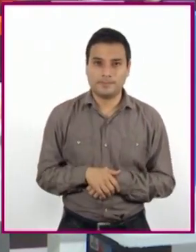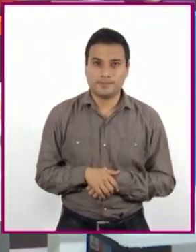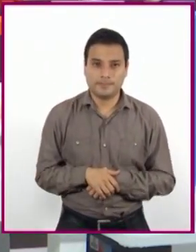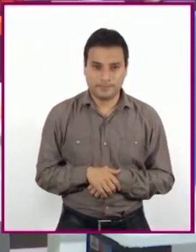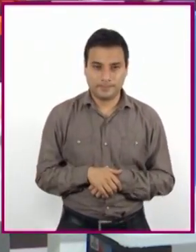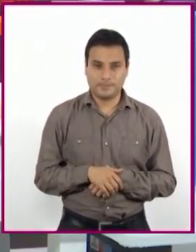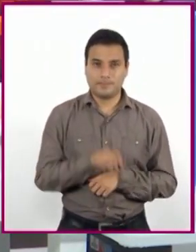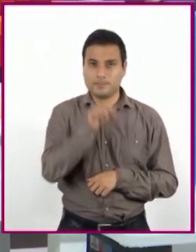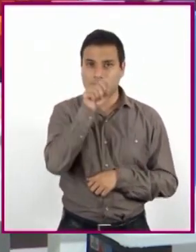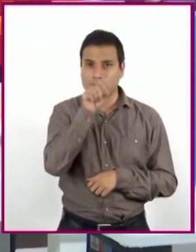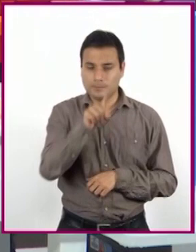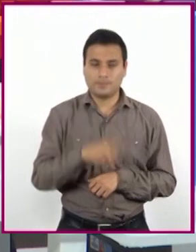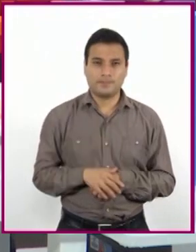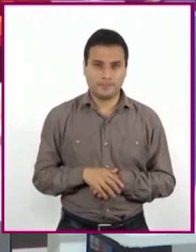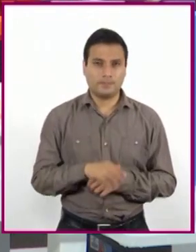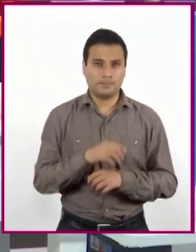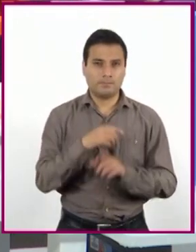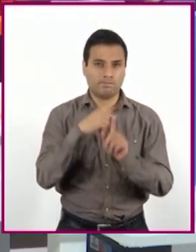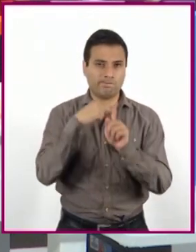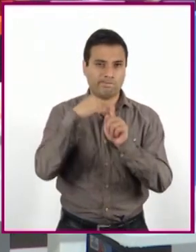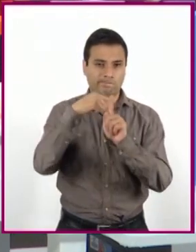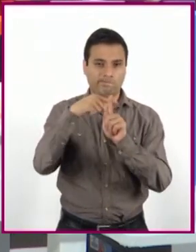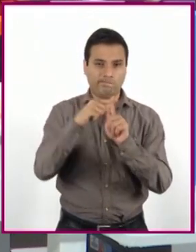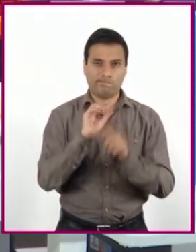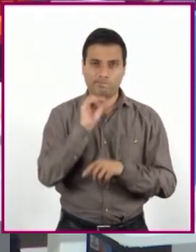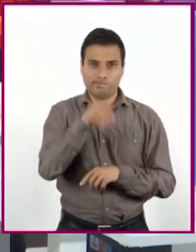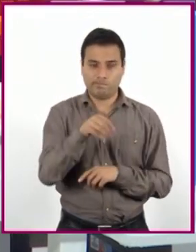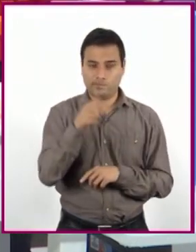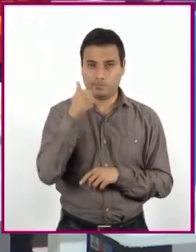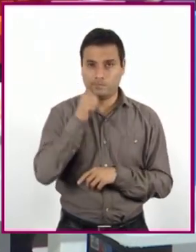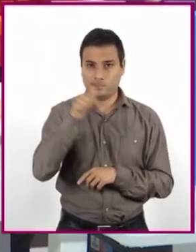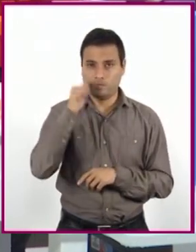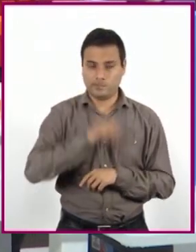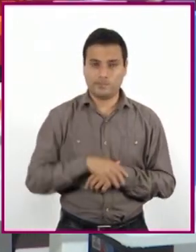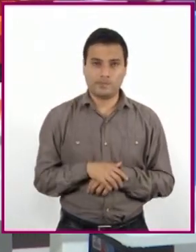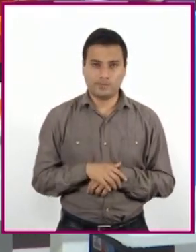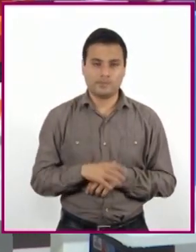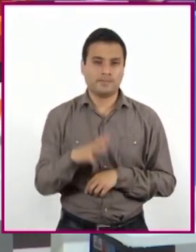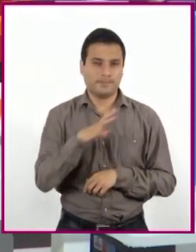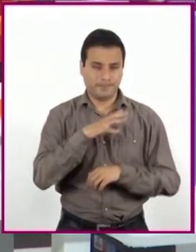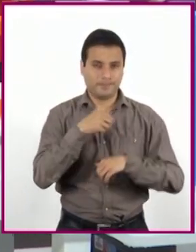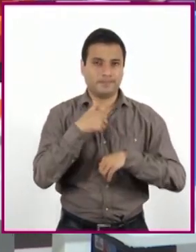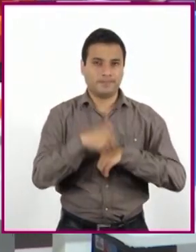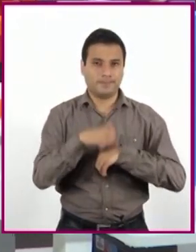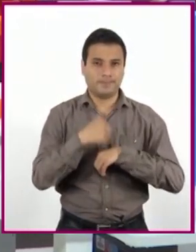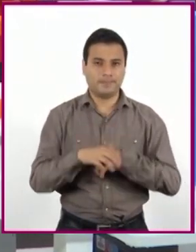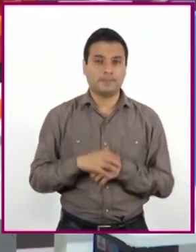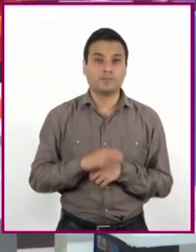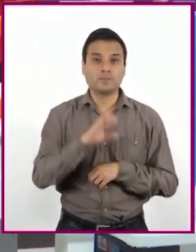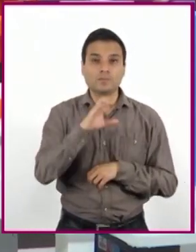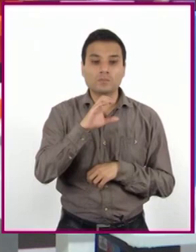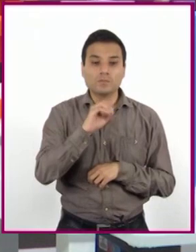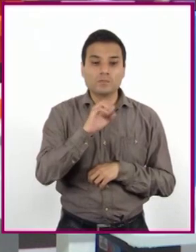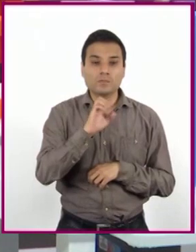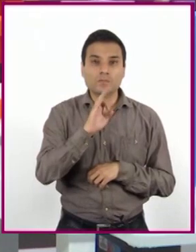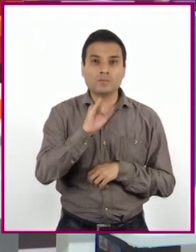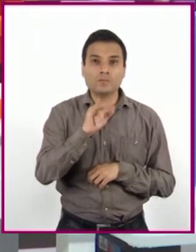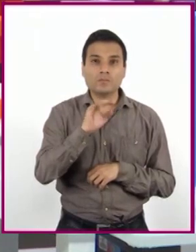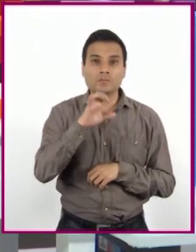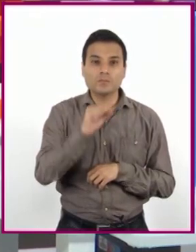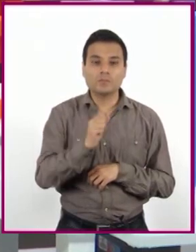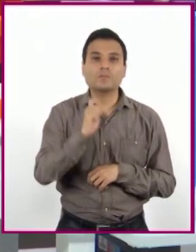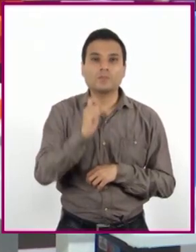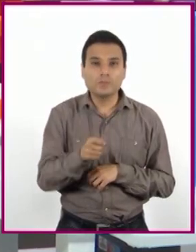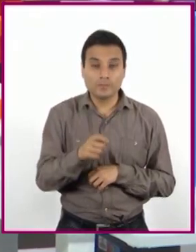más entre los reactivos o en los productos. Hay un número entero que se llama coeficiente y ese se escribe antes de